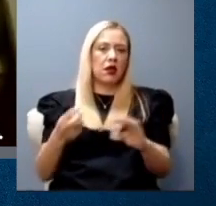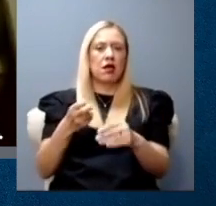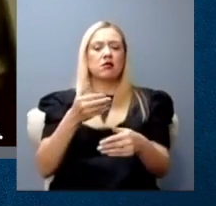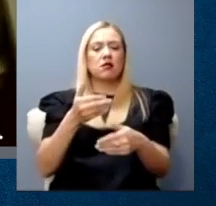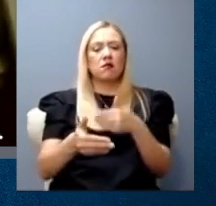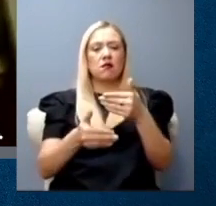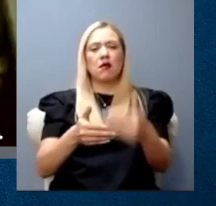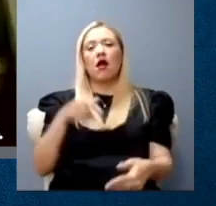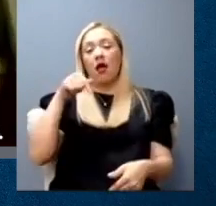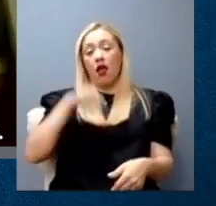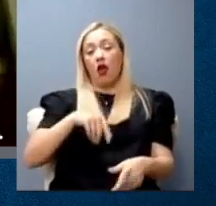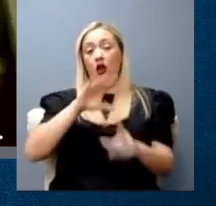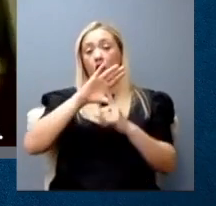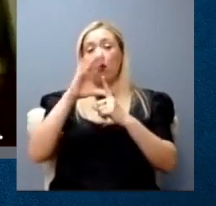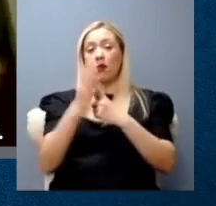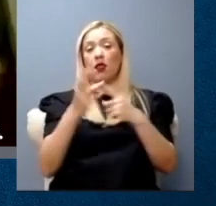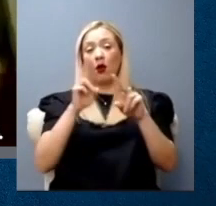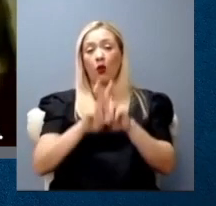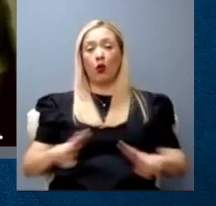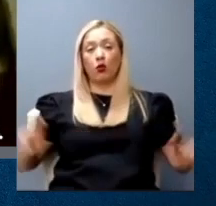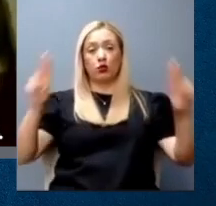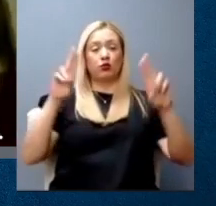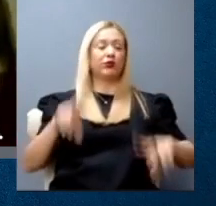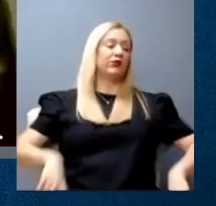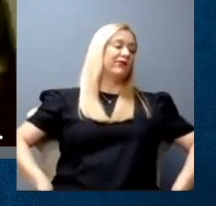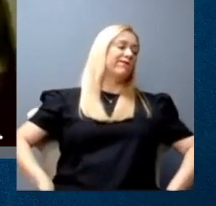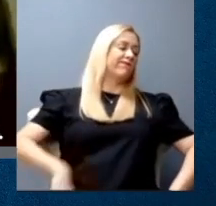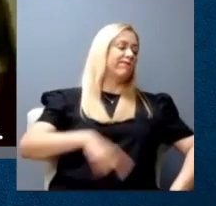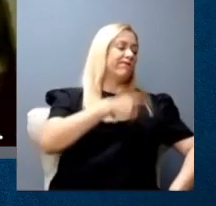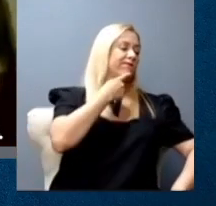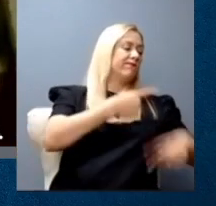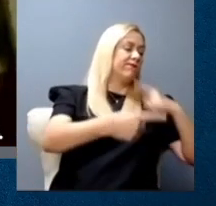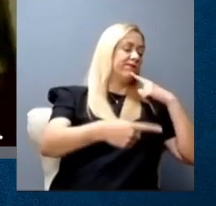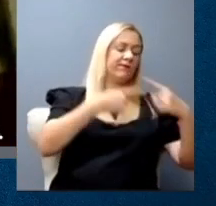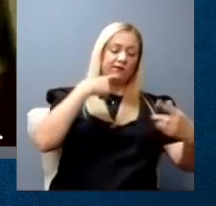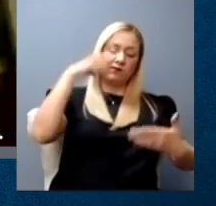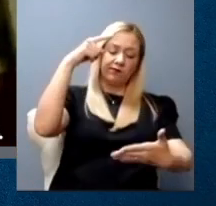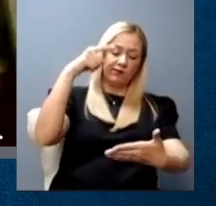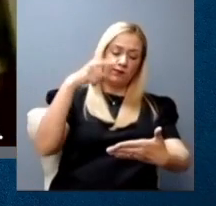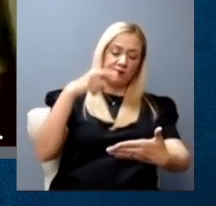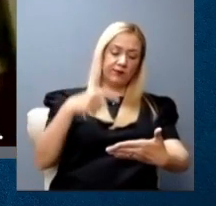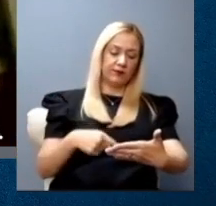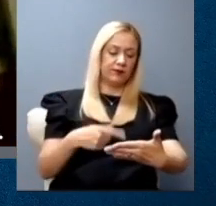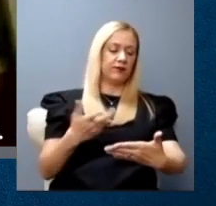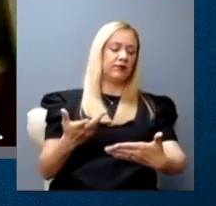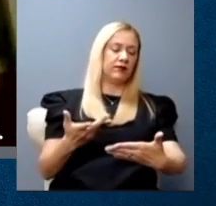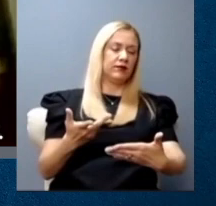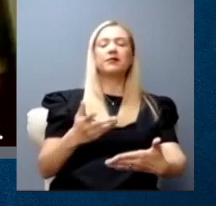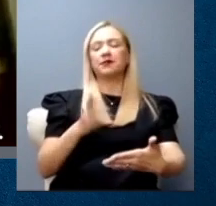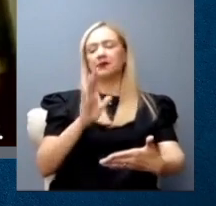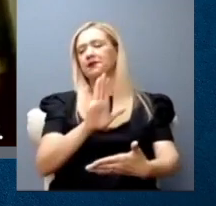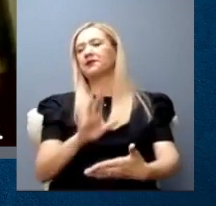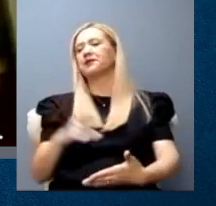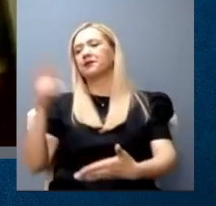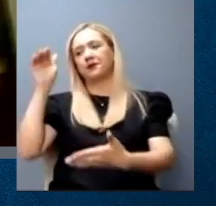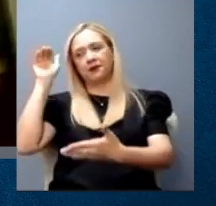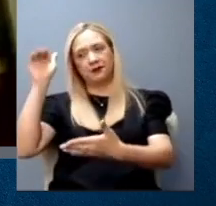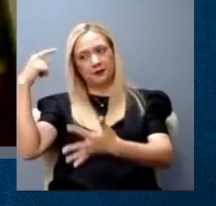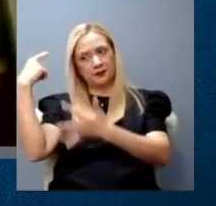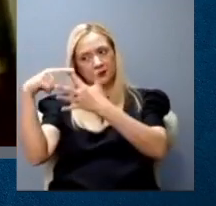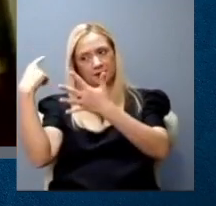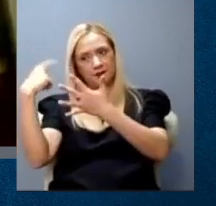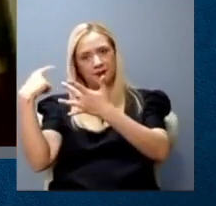como el comité llega a las observaciones finales que dirige a cada Estado